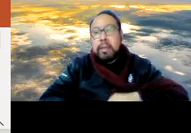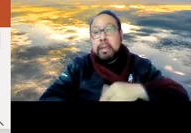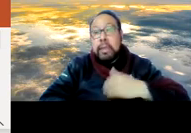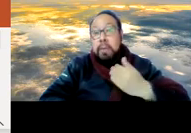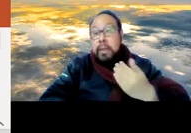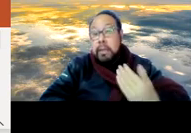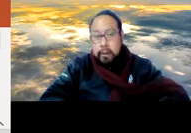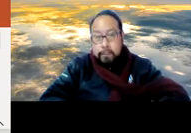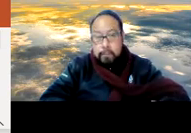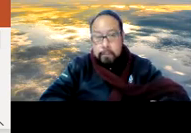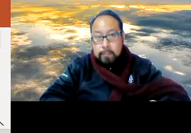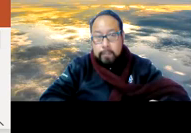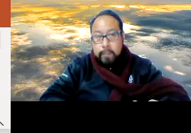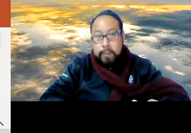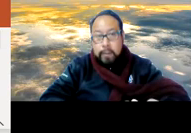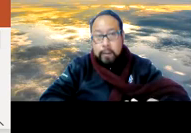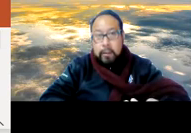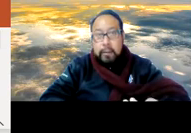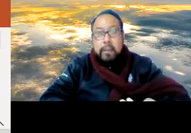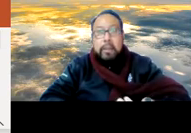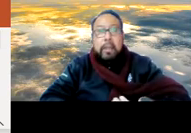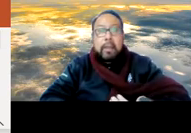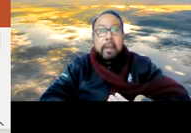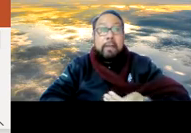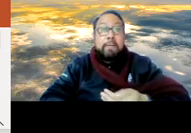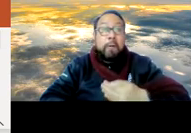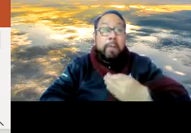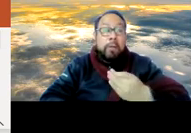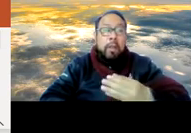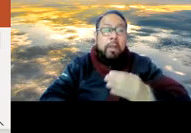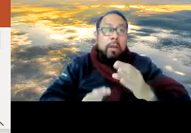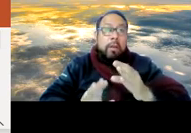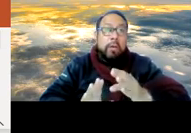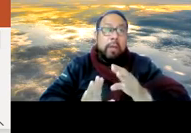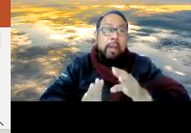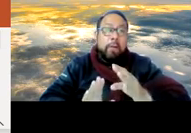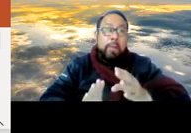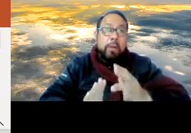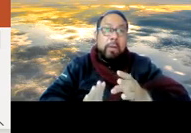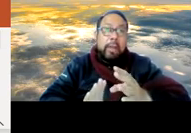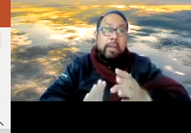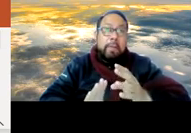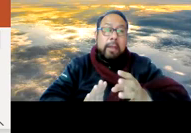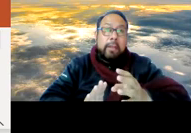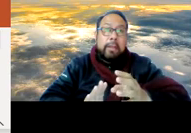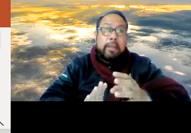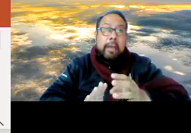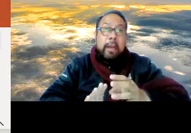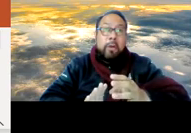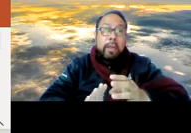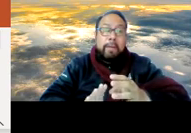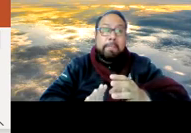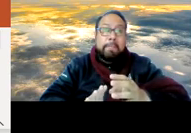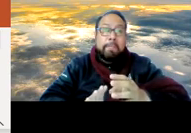si es que se quiere aprender, si es que se quiere sacar información. No digo que la información que ahí se vierta